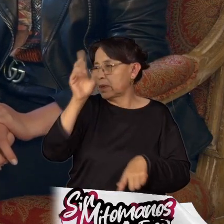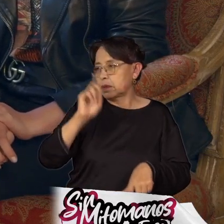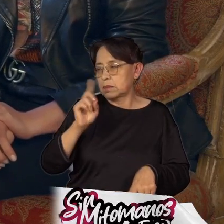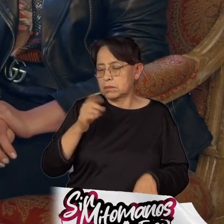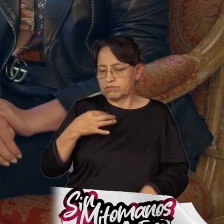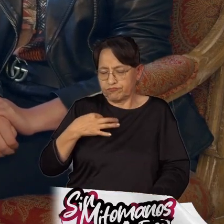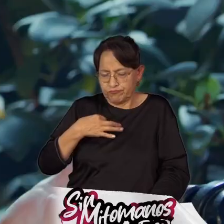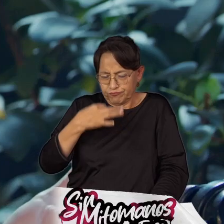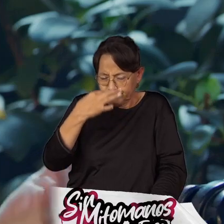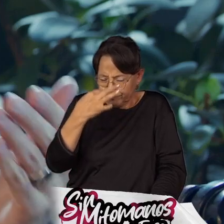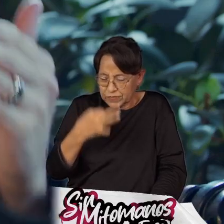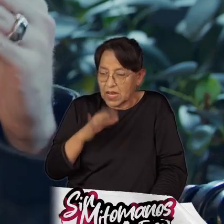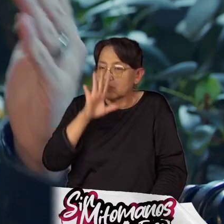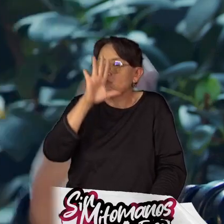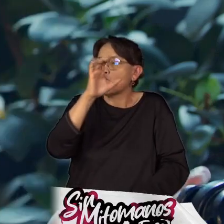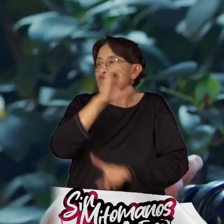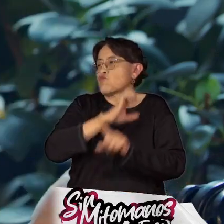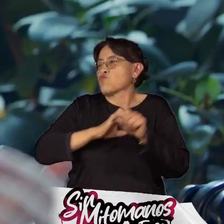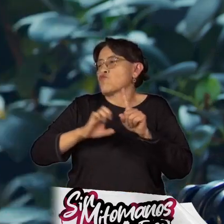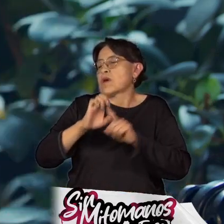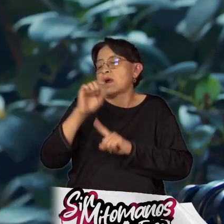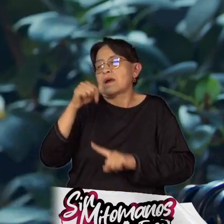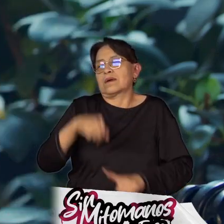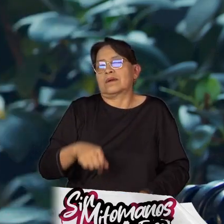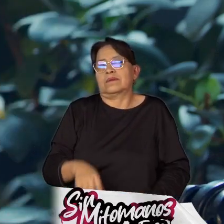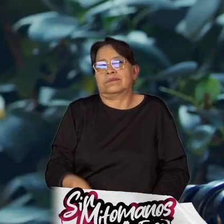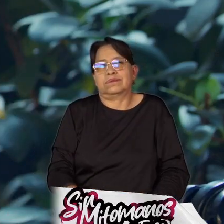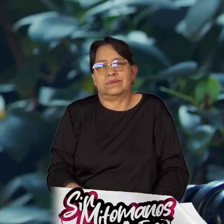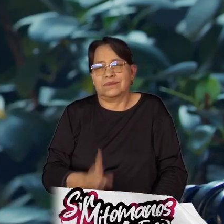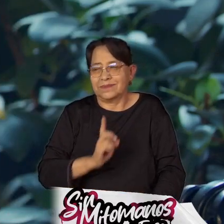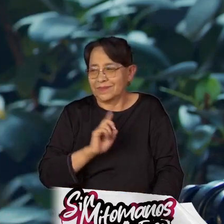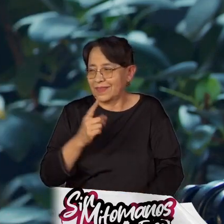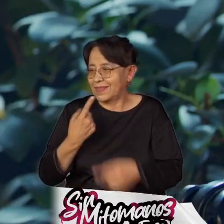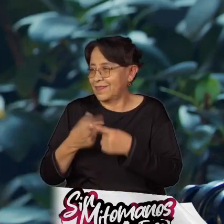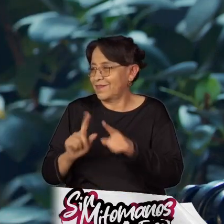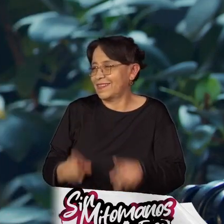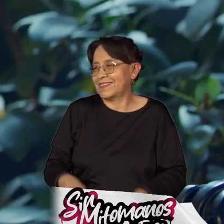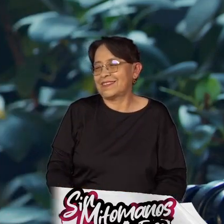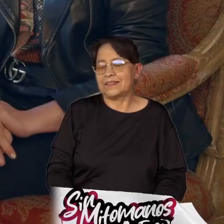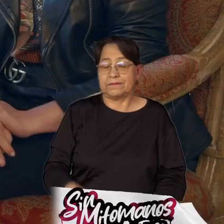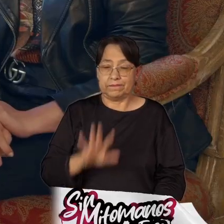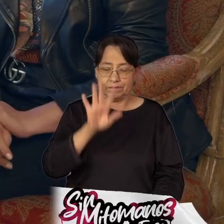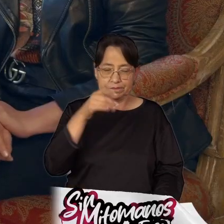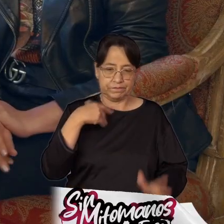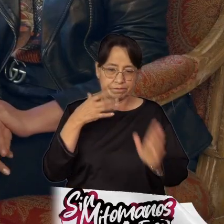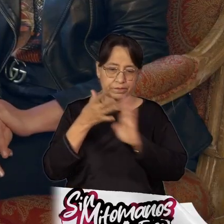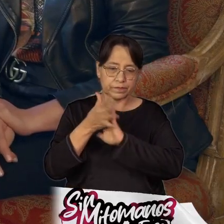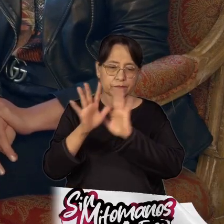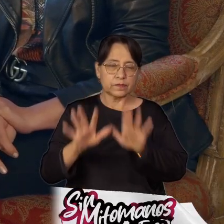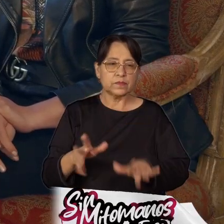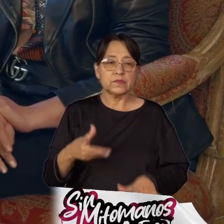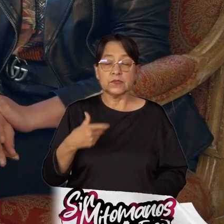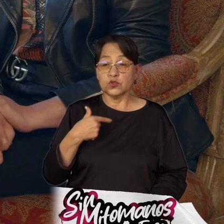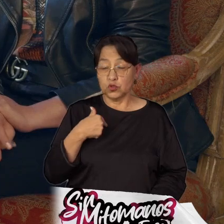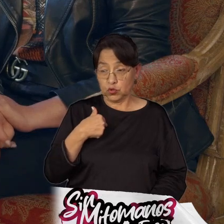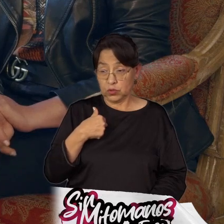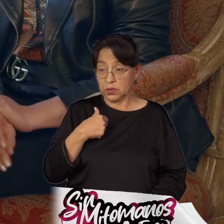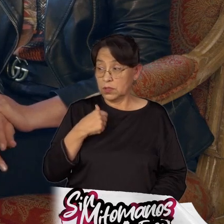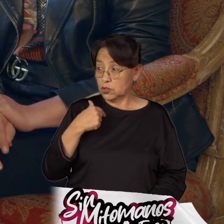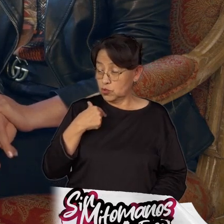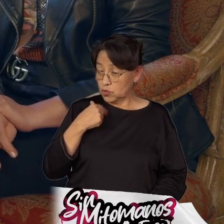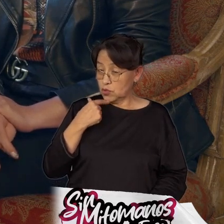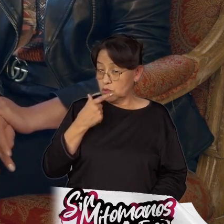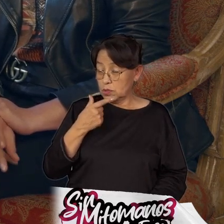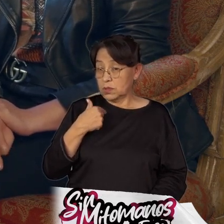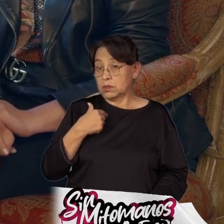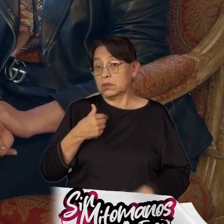una educación, una cultura. Acá es diferente. Dicho eso, lo digo de la siguiente manera, yo no estoy a